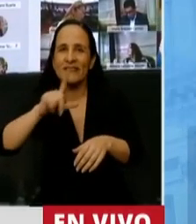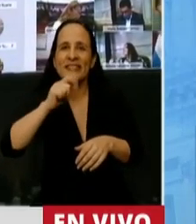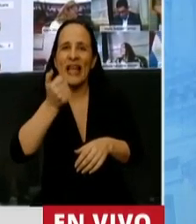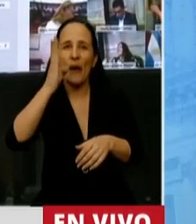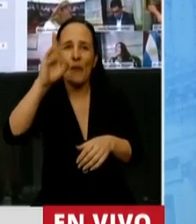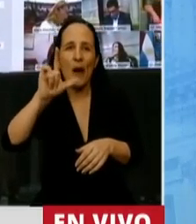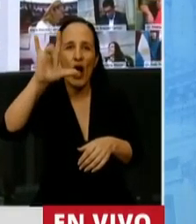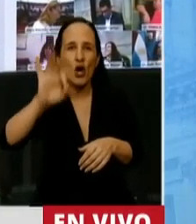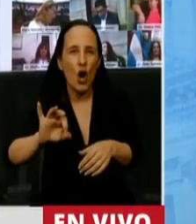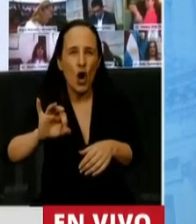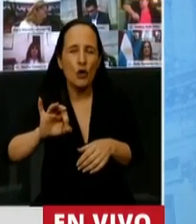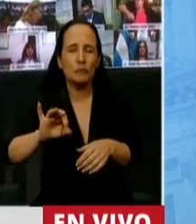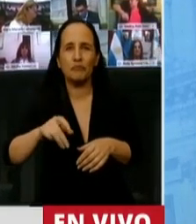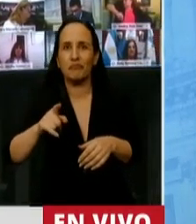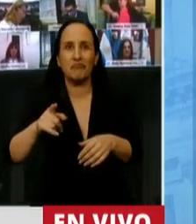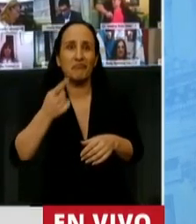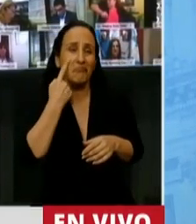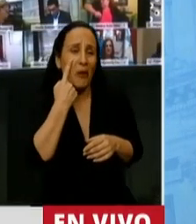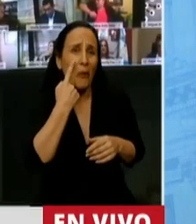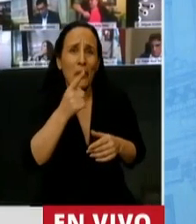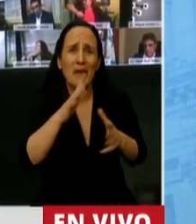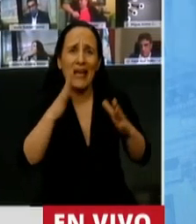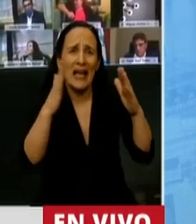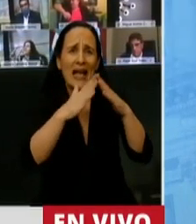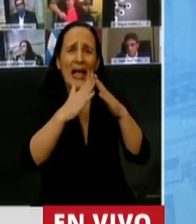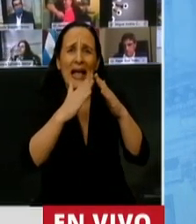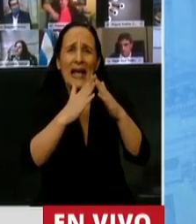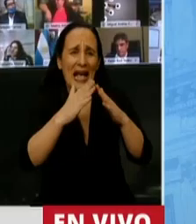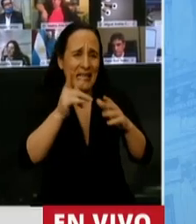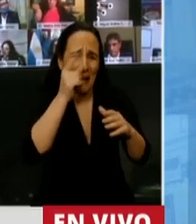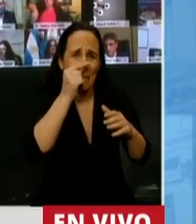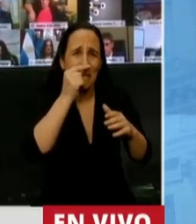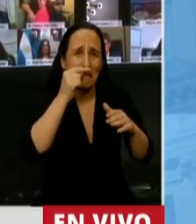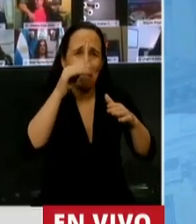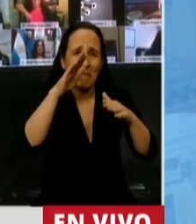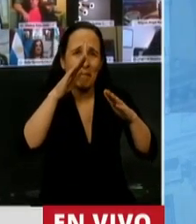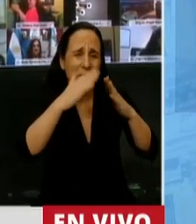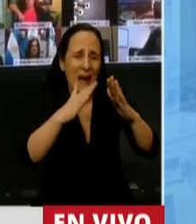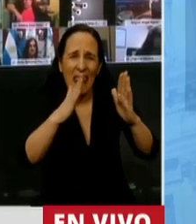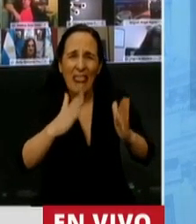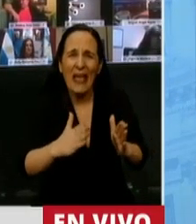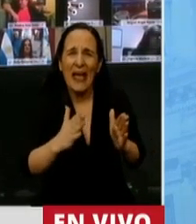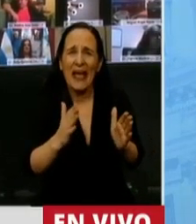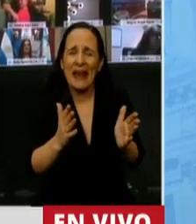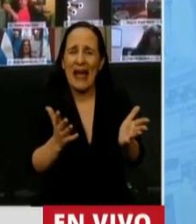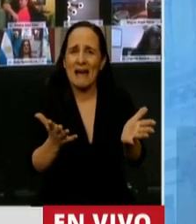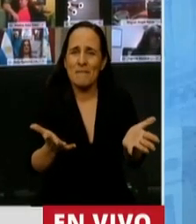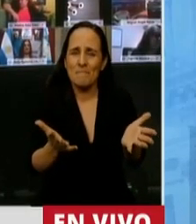Vivían en una casita, señor presidente, de madera, precaria.